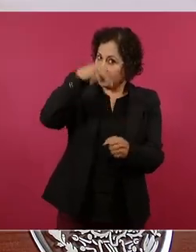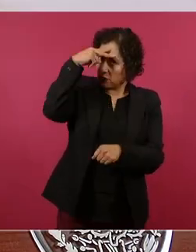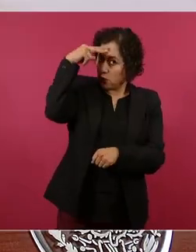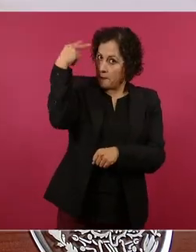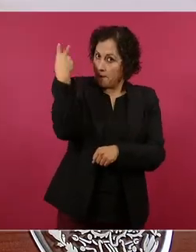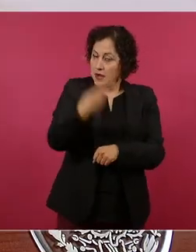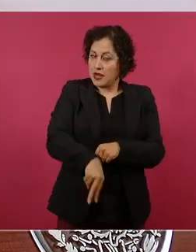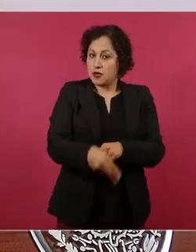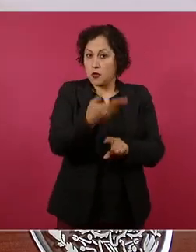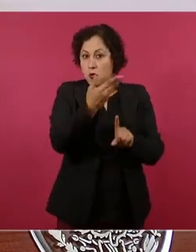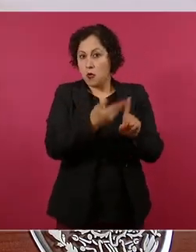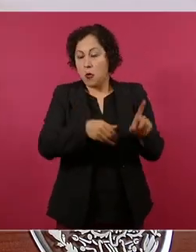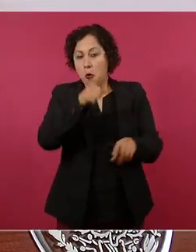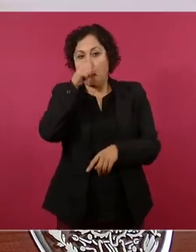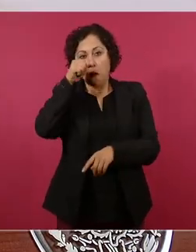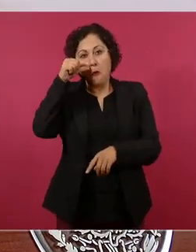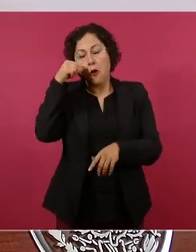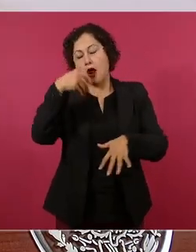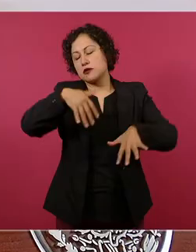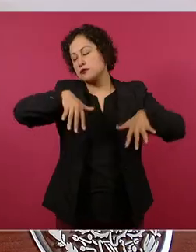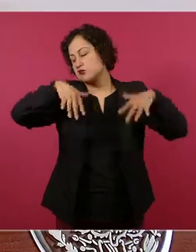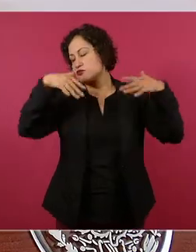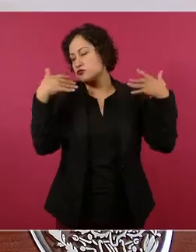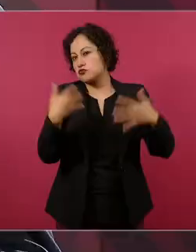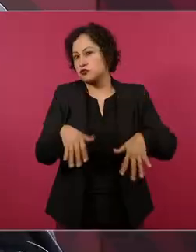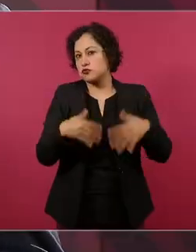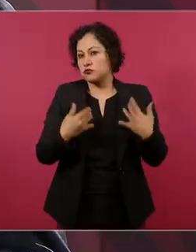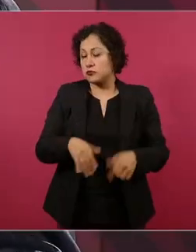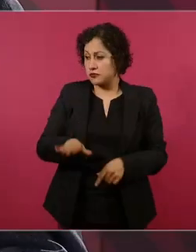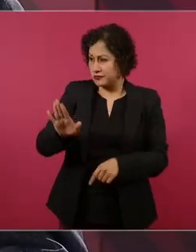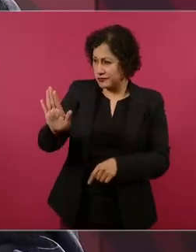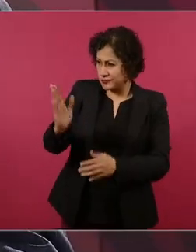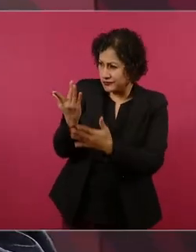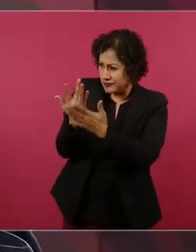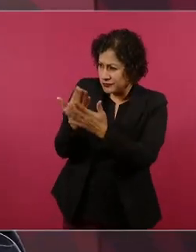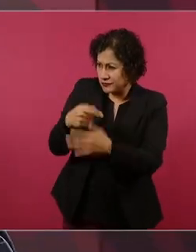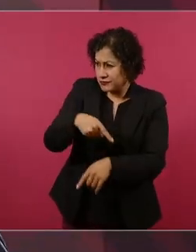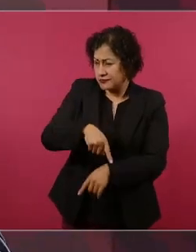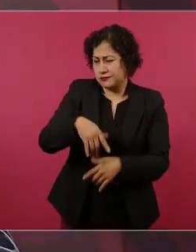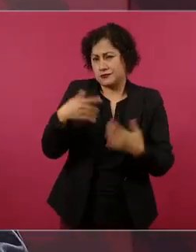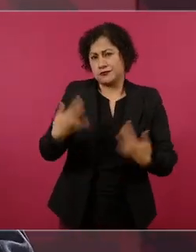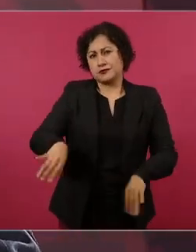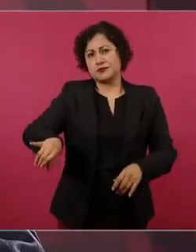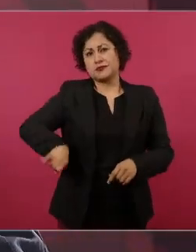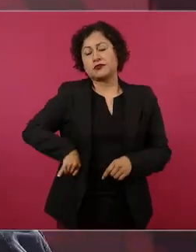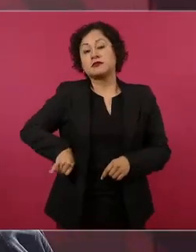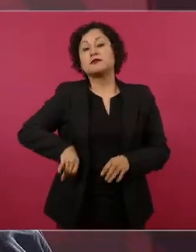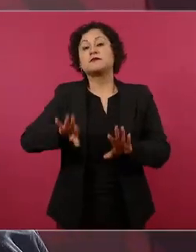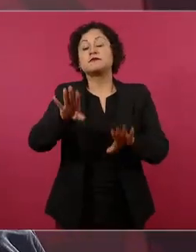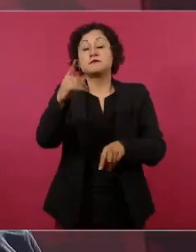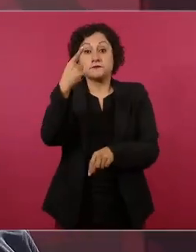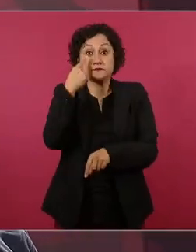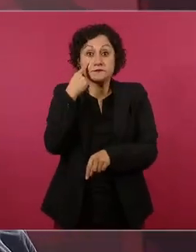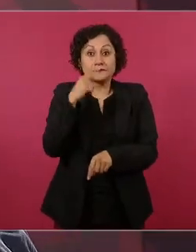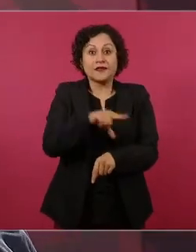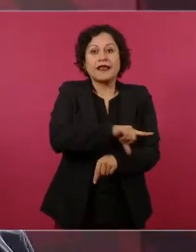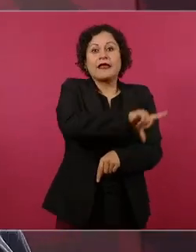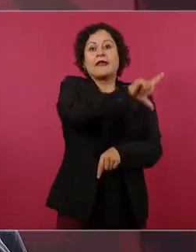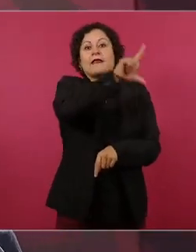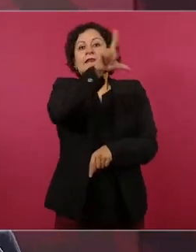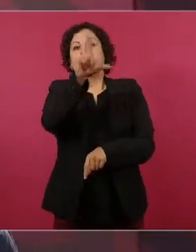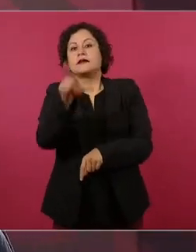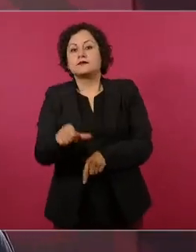Pero espérate, porque es muy interesante todo esto. Luego, la Revolución Mexicana, la